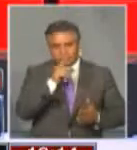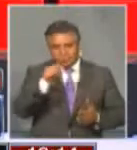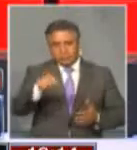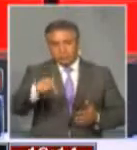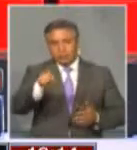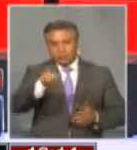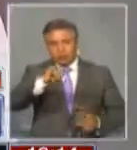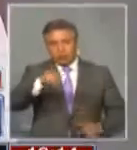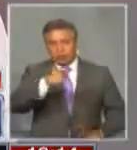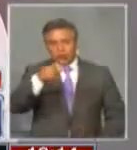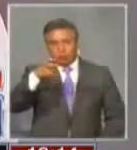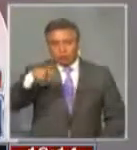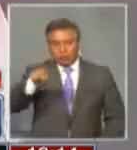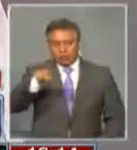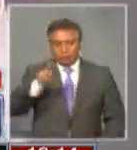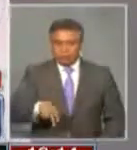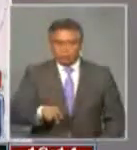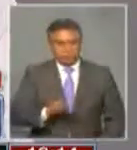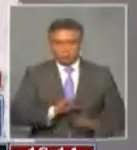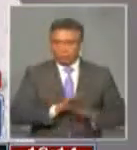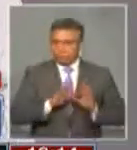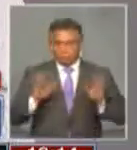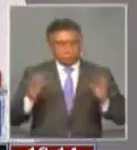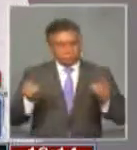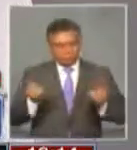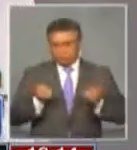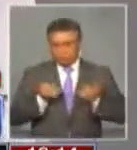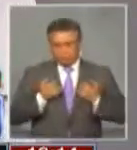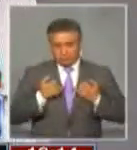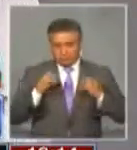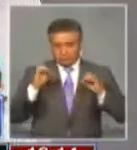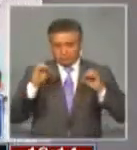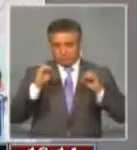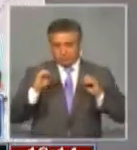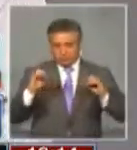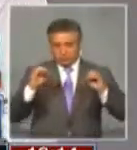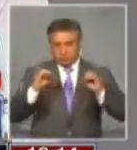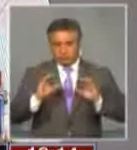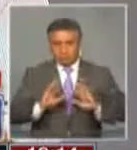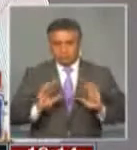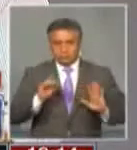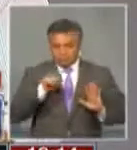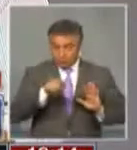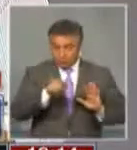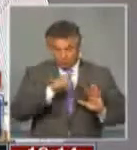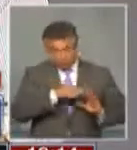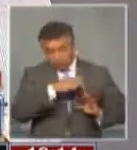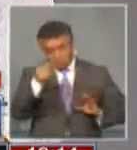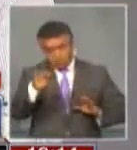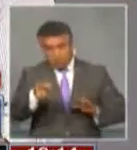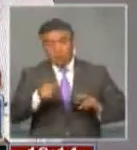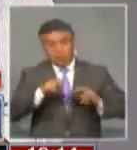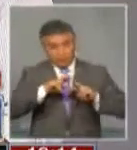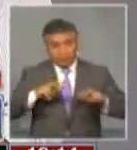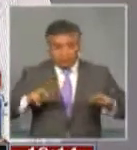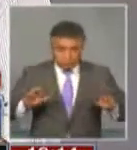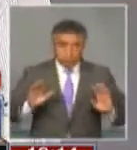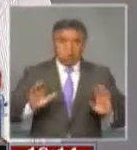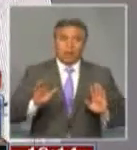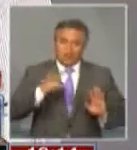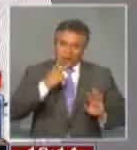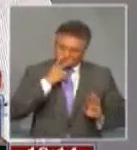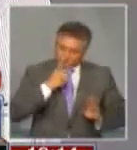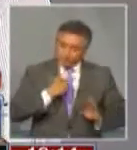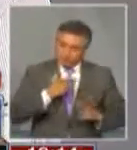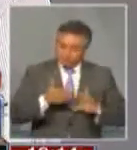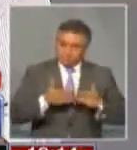con el caso Johnson. No tenemos ningún antecedente de eso. Si eso saliera de la investigación, bueno, habría que entonces